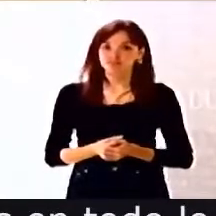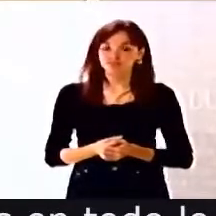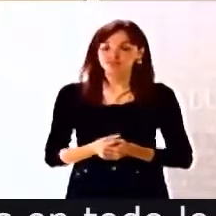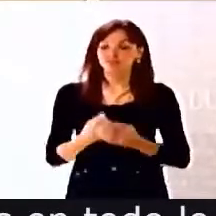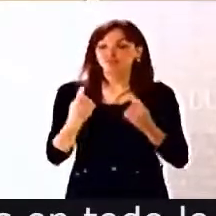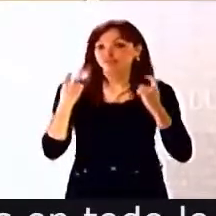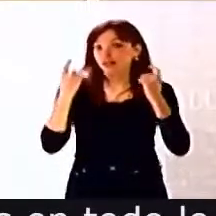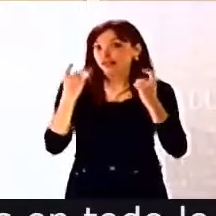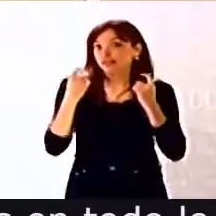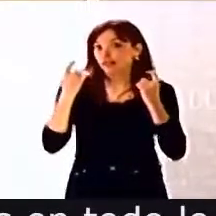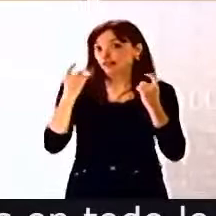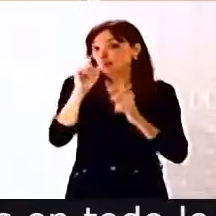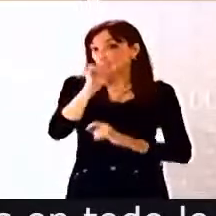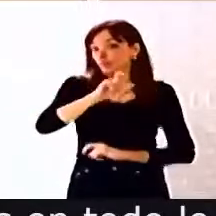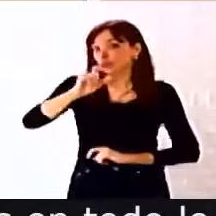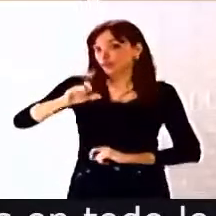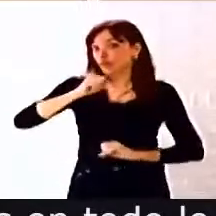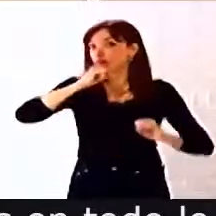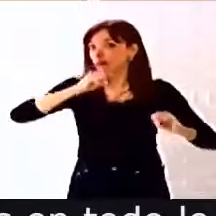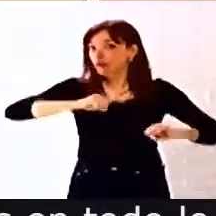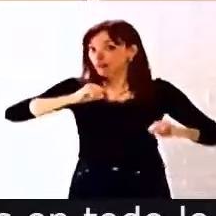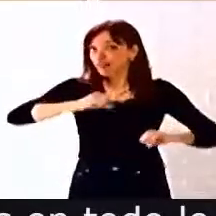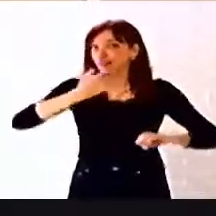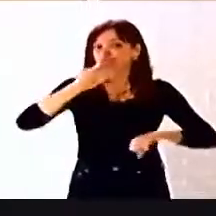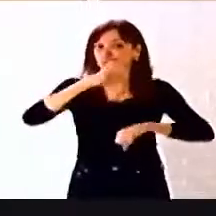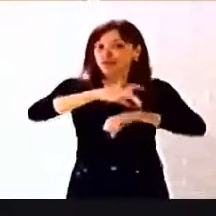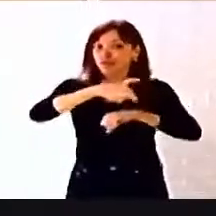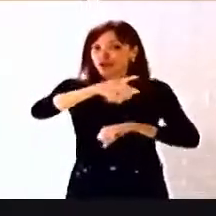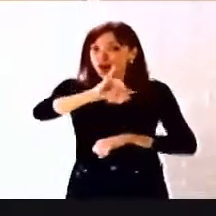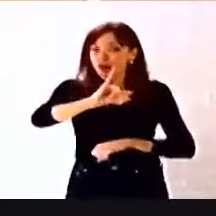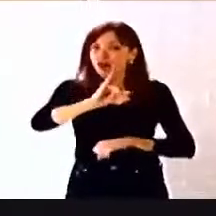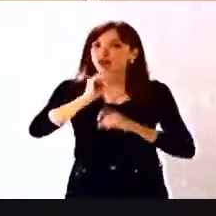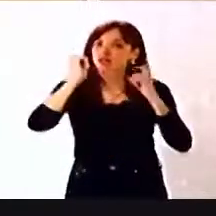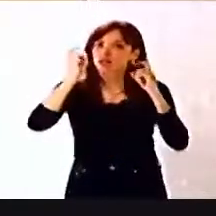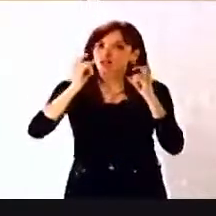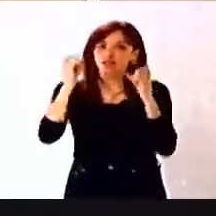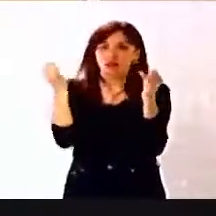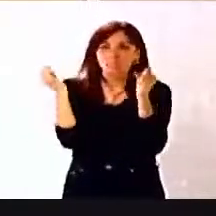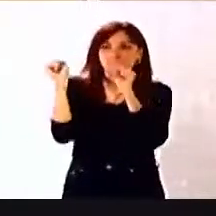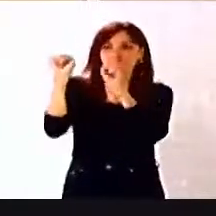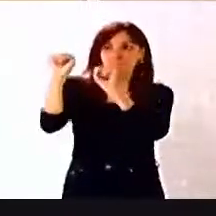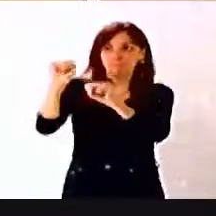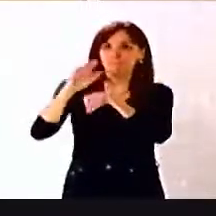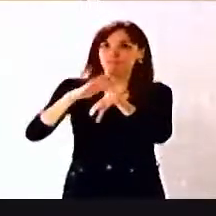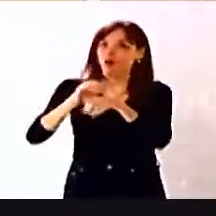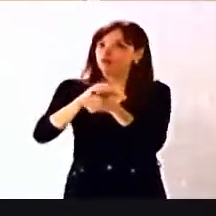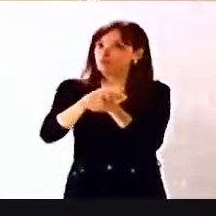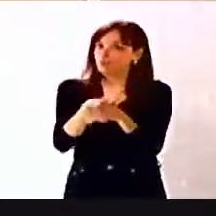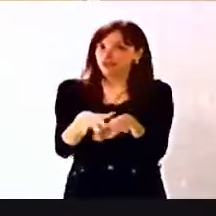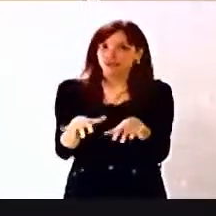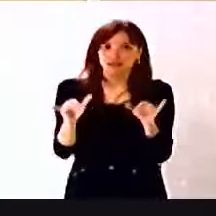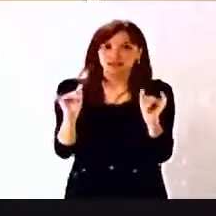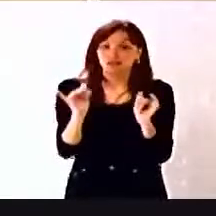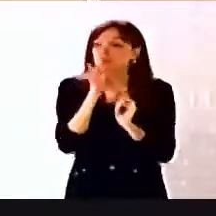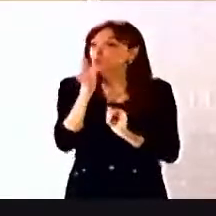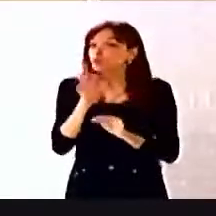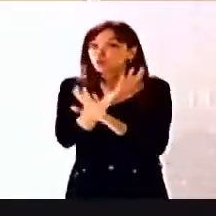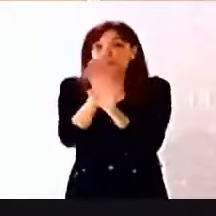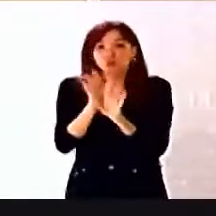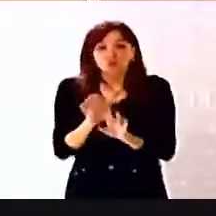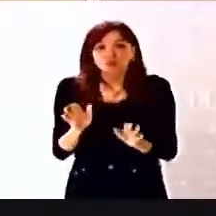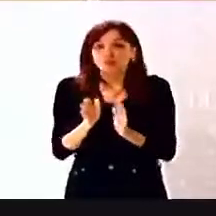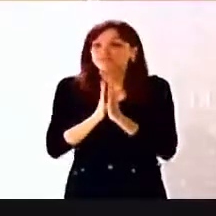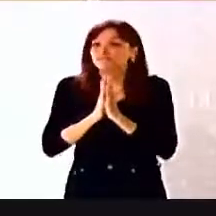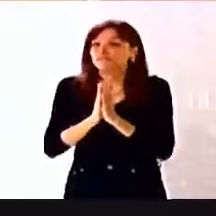que no se contagien. Por eso termino apelando a la responsabilidad de toda la sociedad en